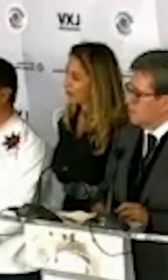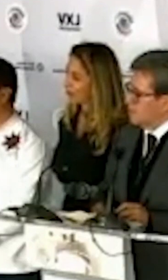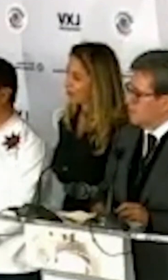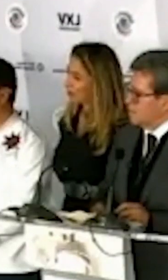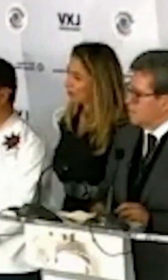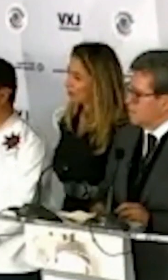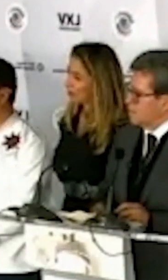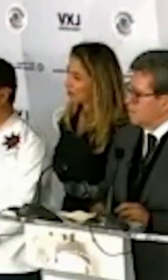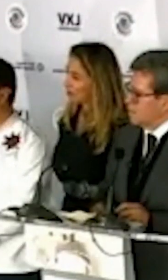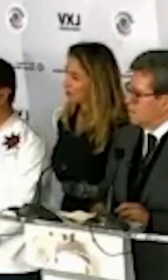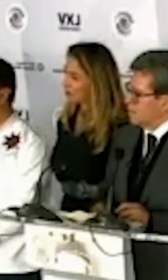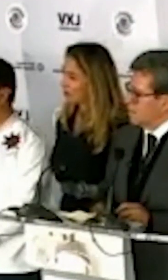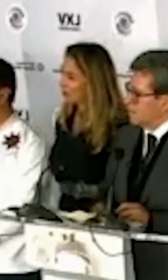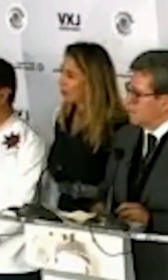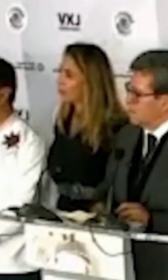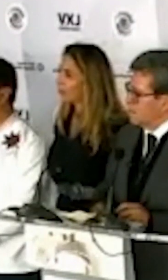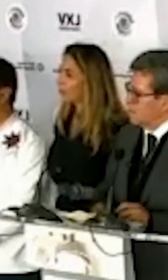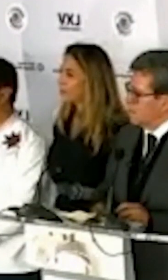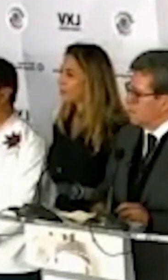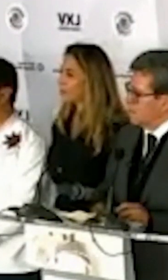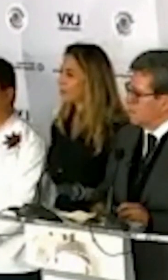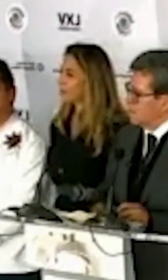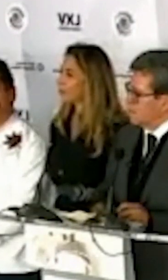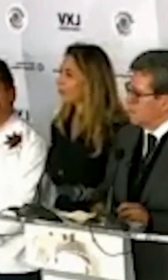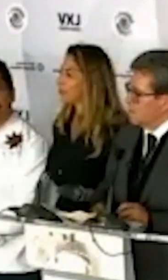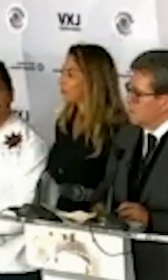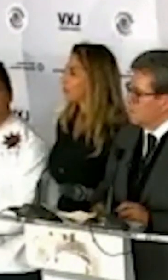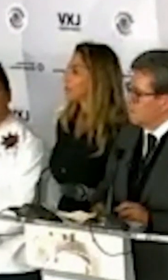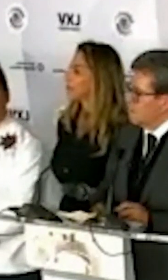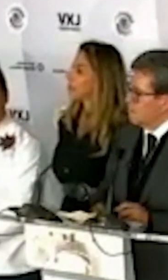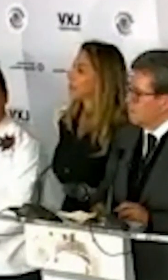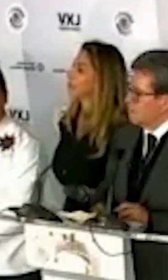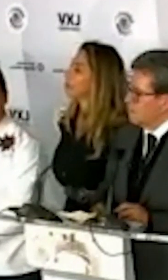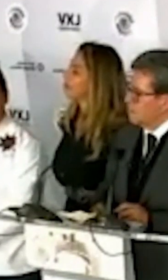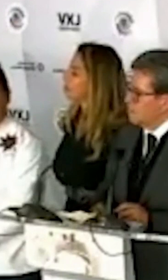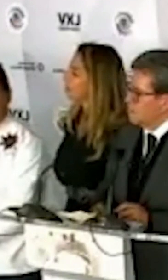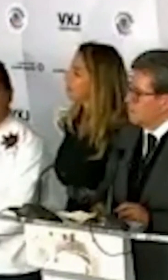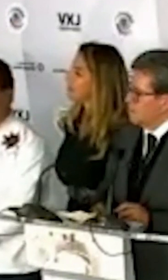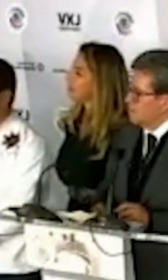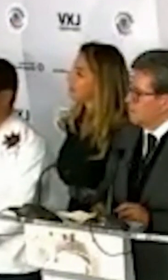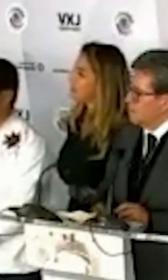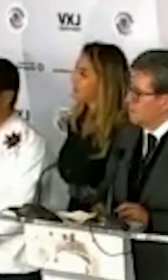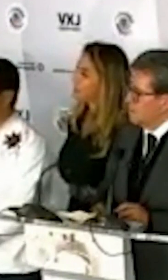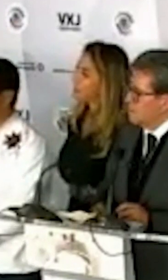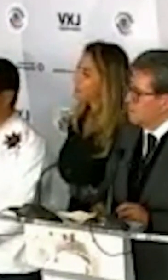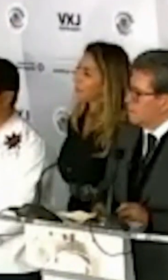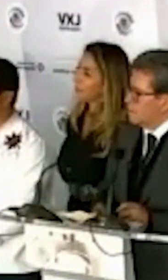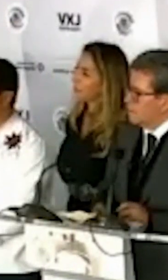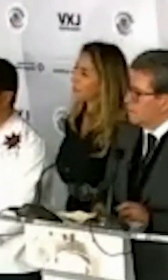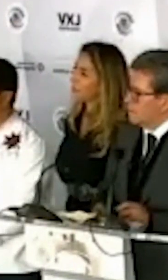y buen juicio, cuidando el procedimiento legal, el procedimiento ordinario. Es